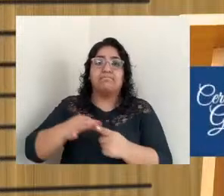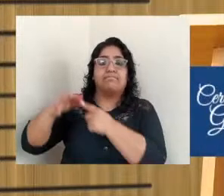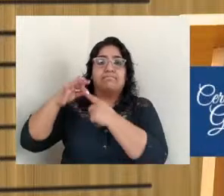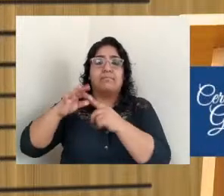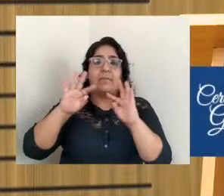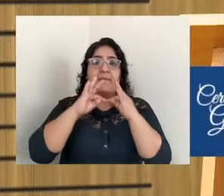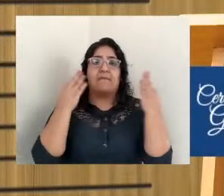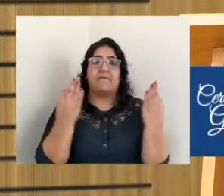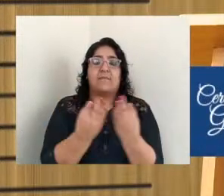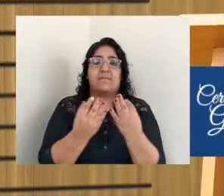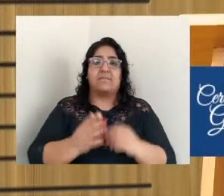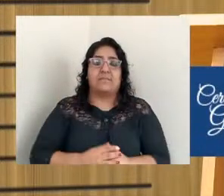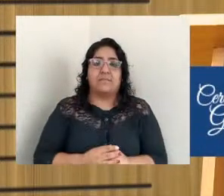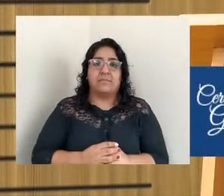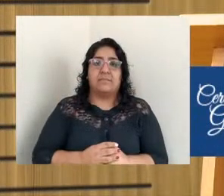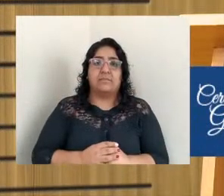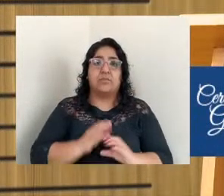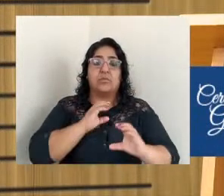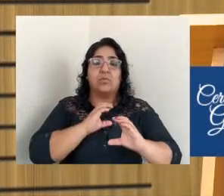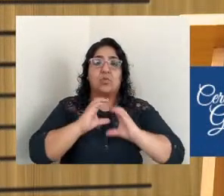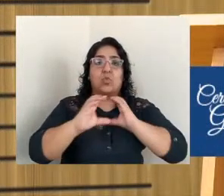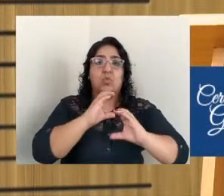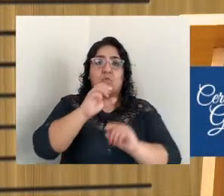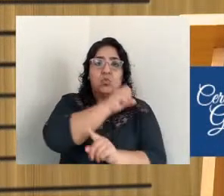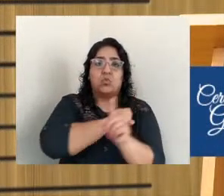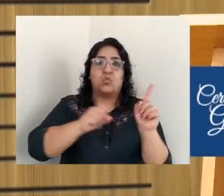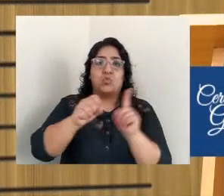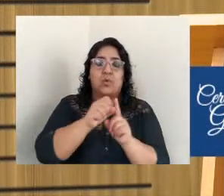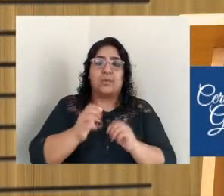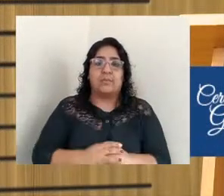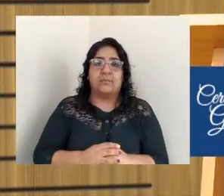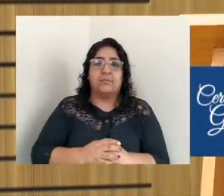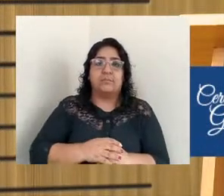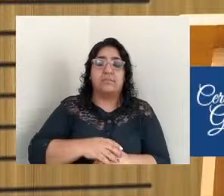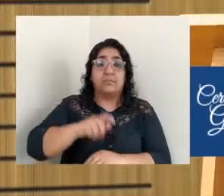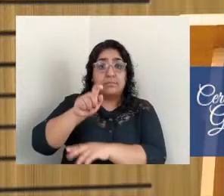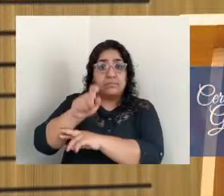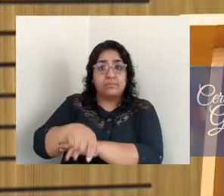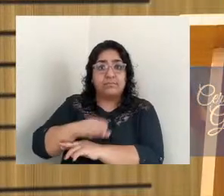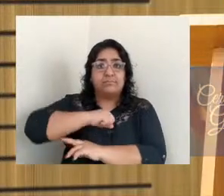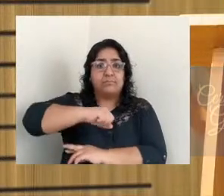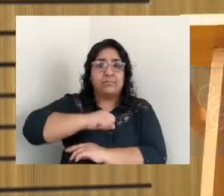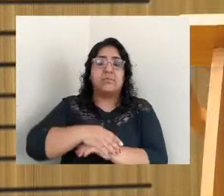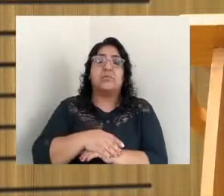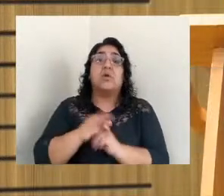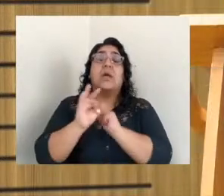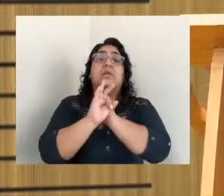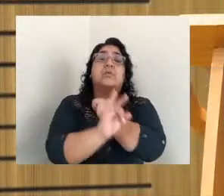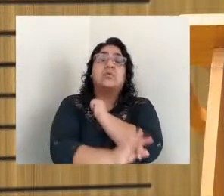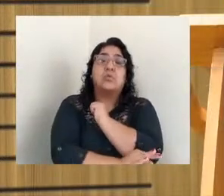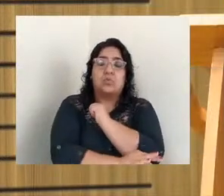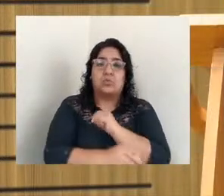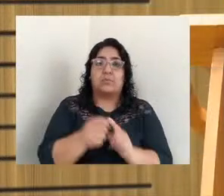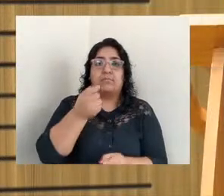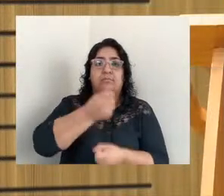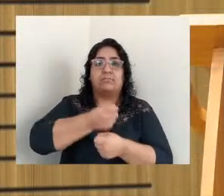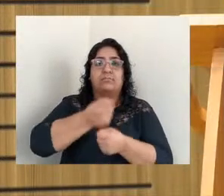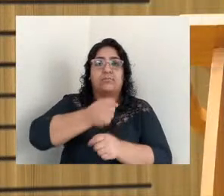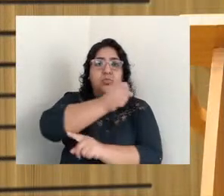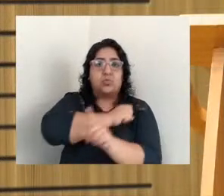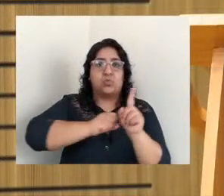especialización en familia, comunicación social, derecho, psicología, trabajo